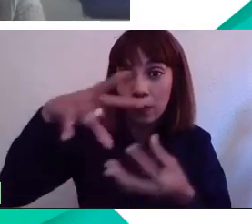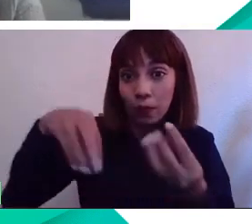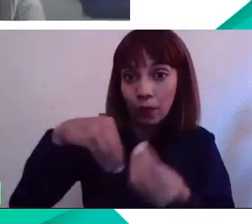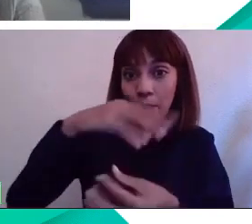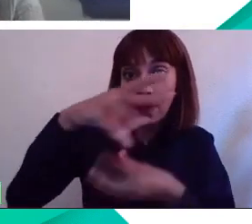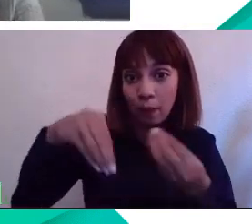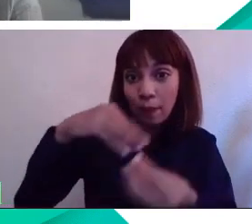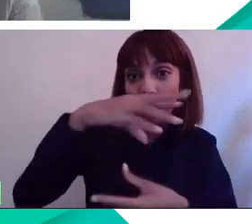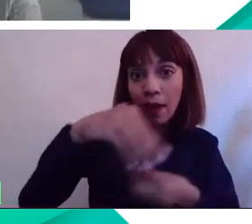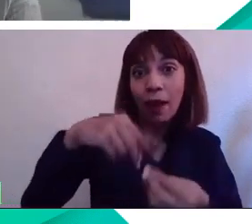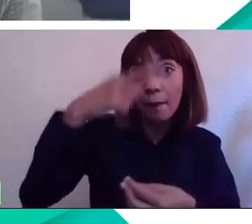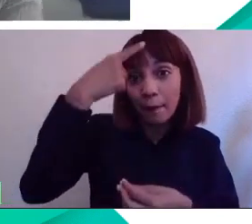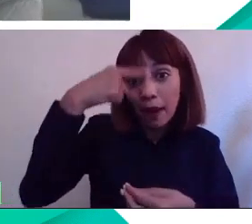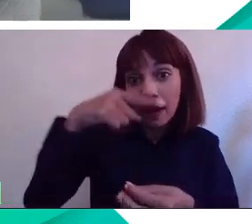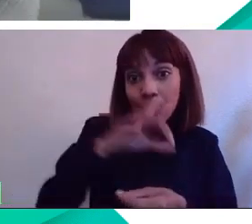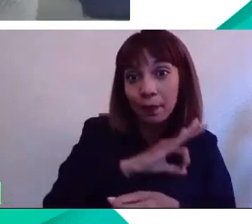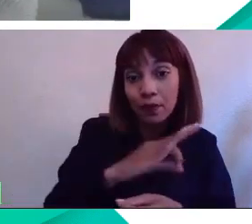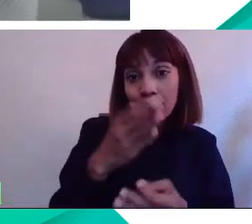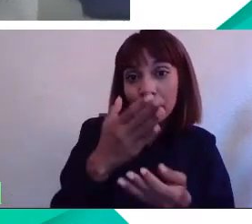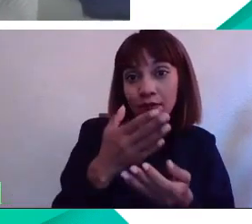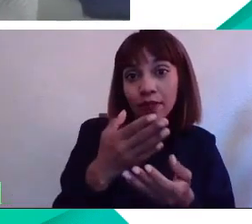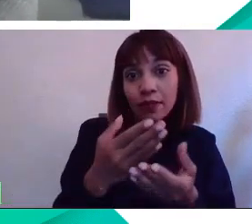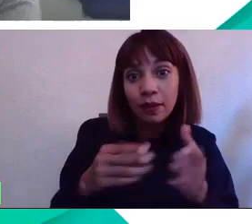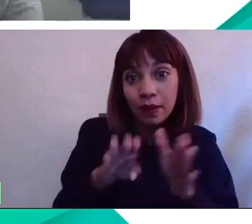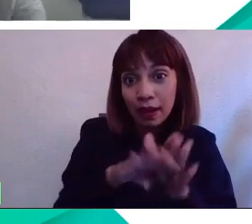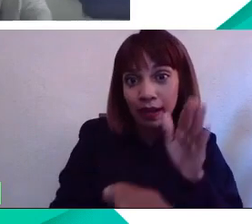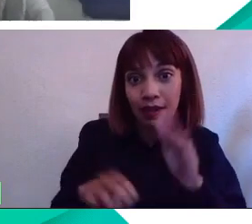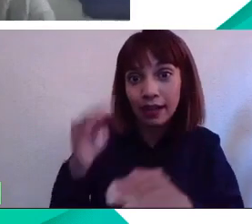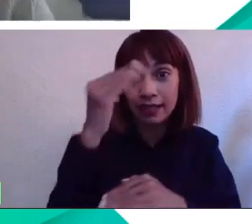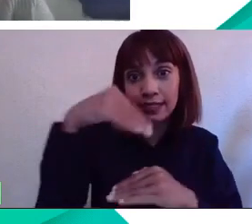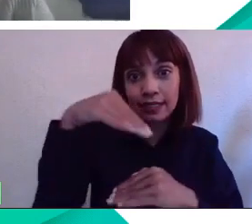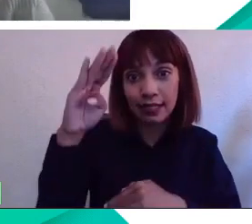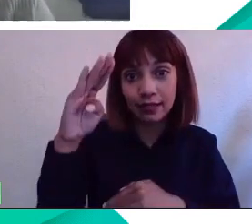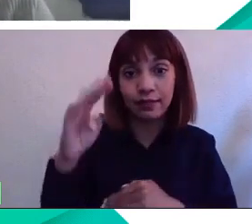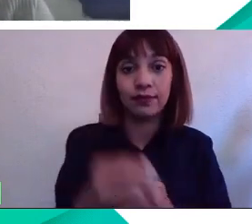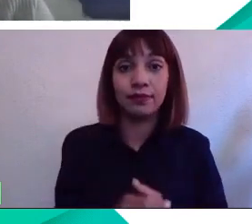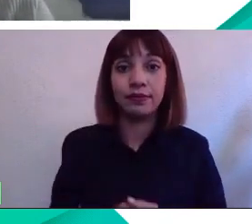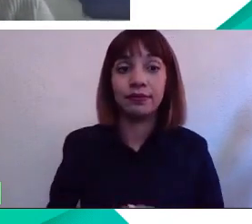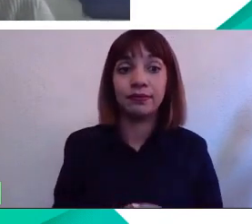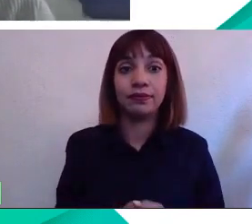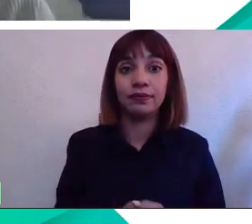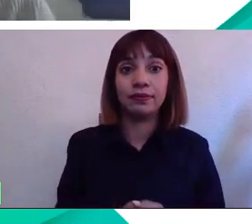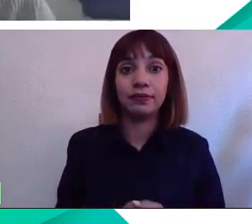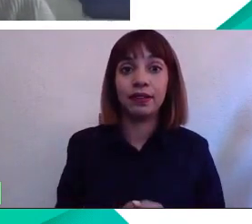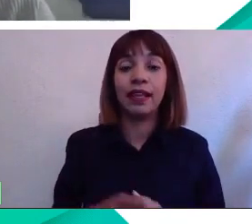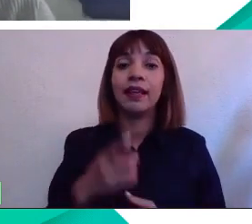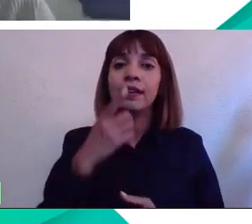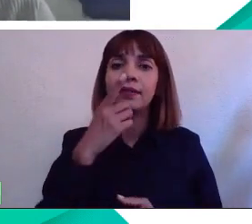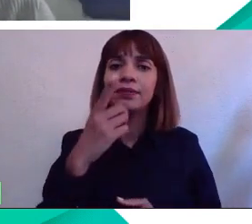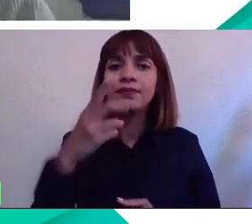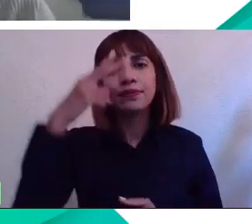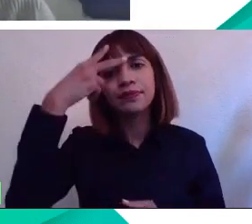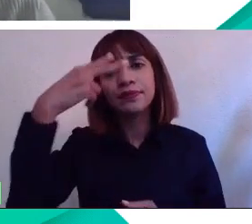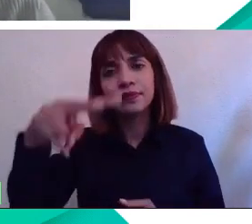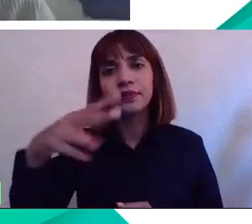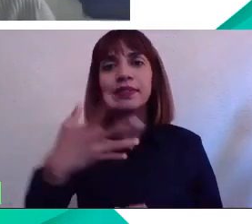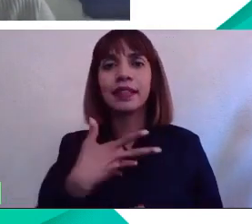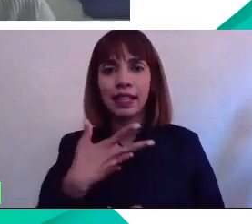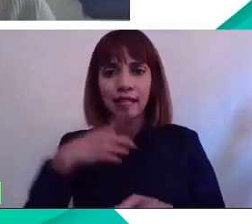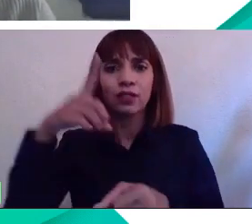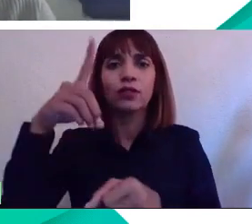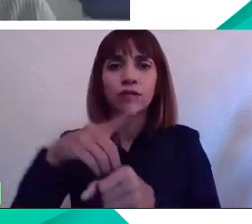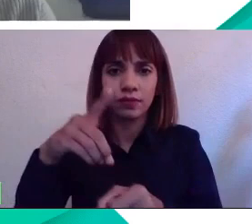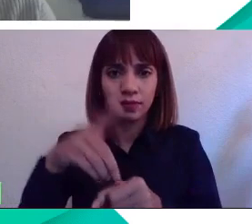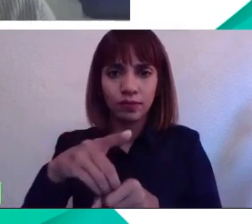creciendo. Gracias, Yelena. Acá hay un comentario solamente antes de terminar, que por ejemplo dicen que en México, si eres una donataria